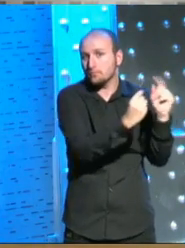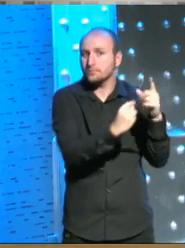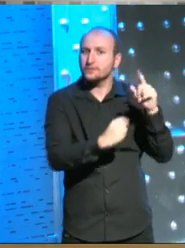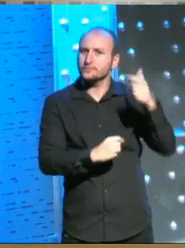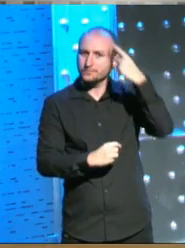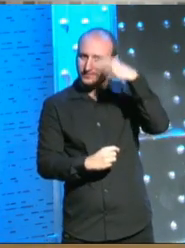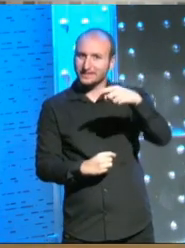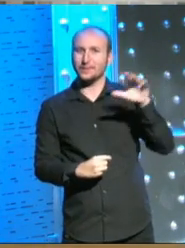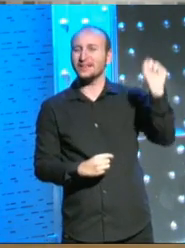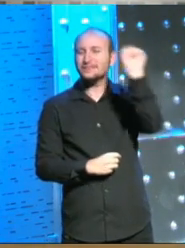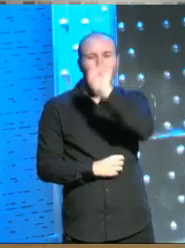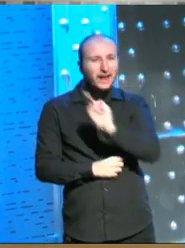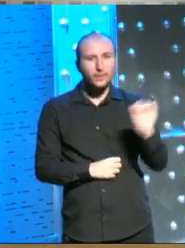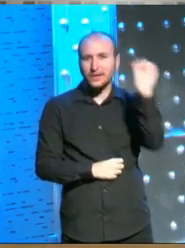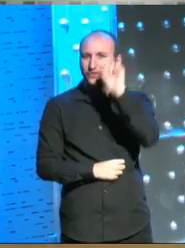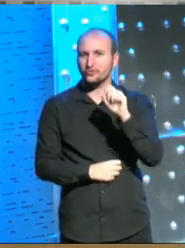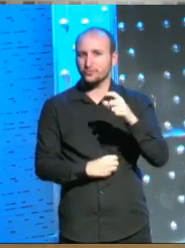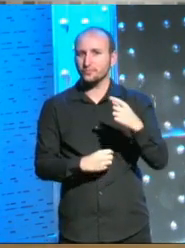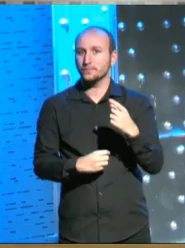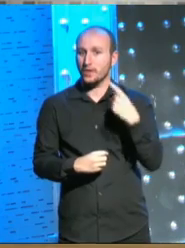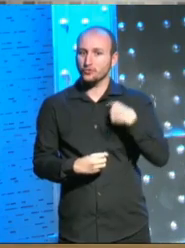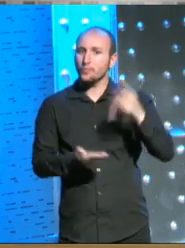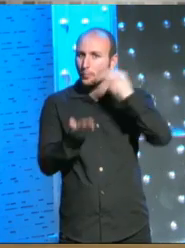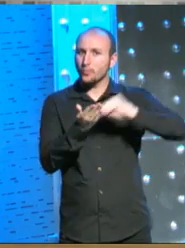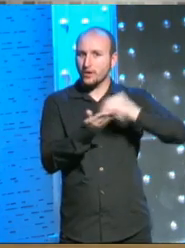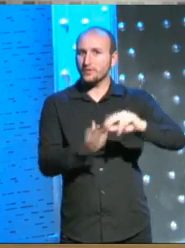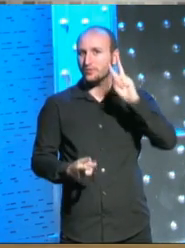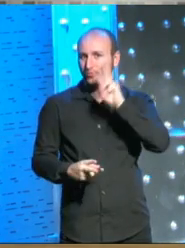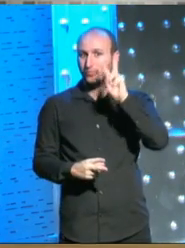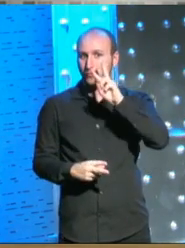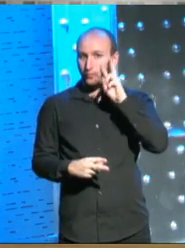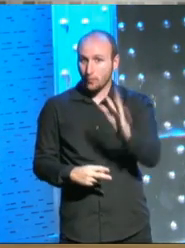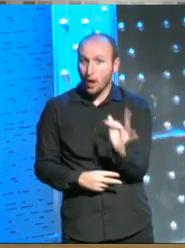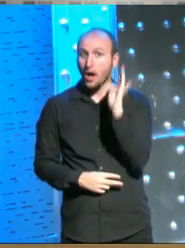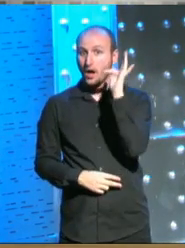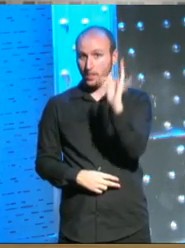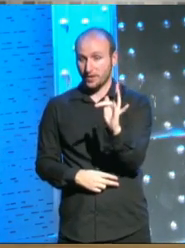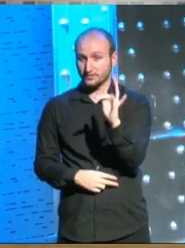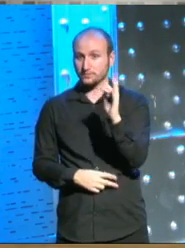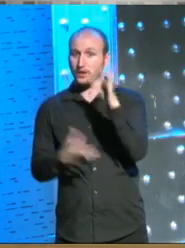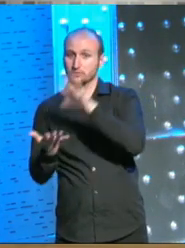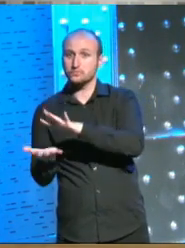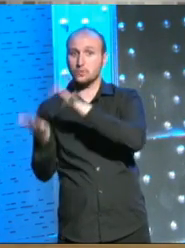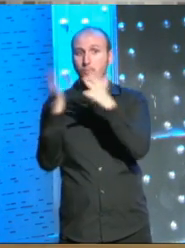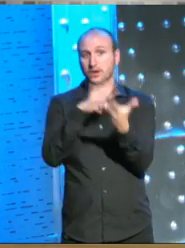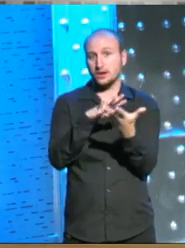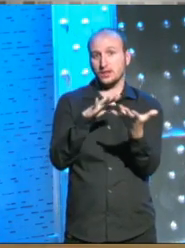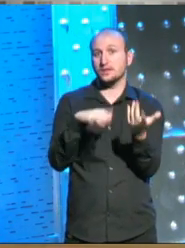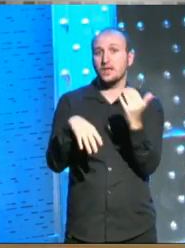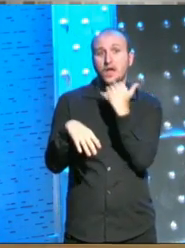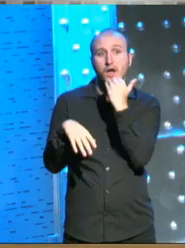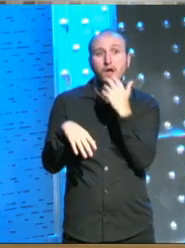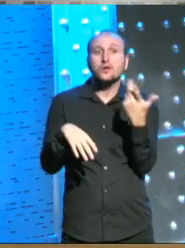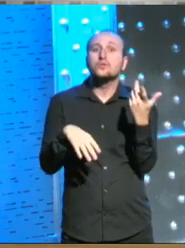fascinante, y yo lo he visto muchas veces, y por cierto, convierte a Jean Panevé en pionero del cine submarino, que es